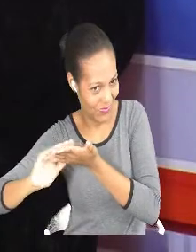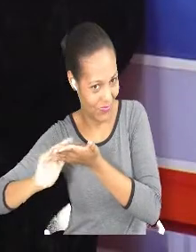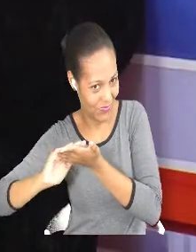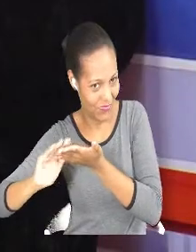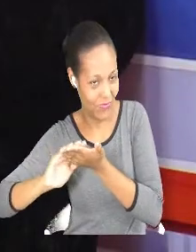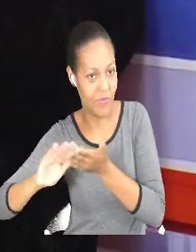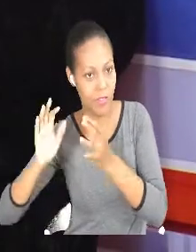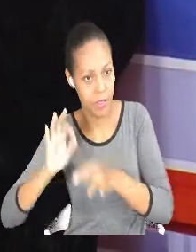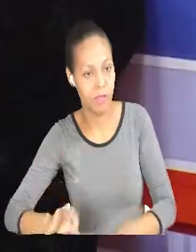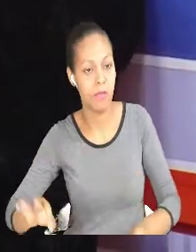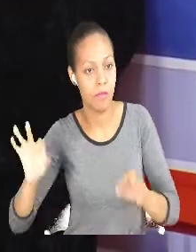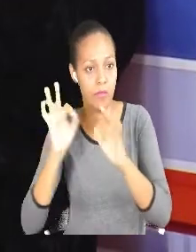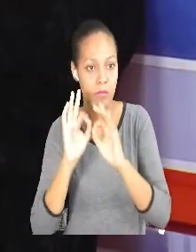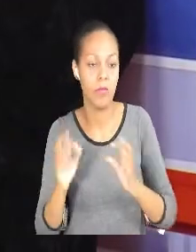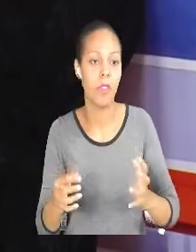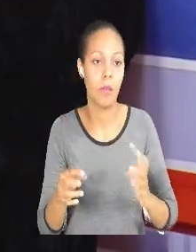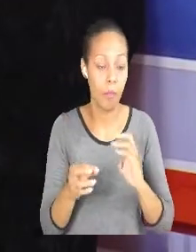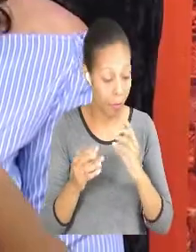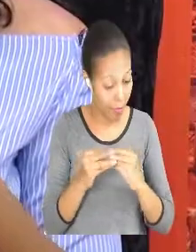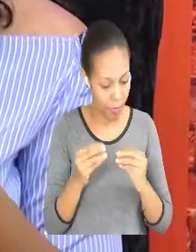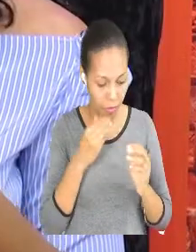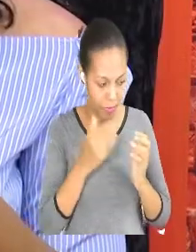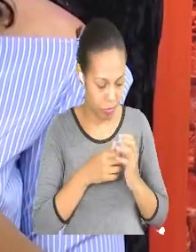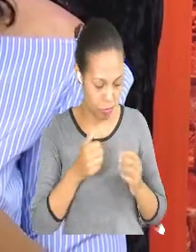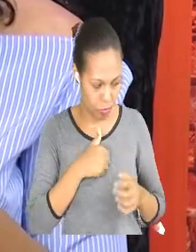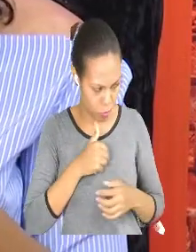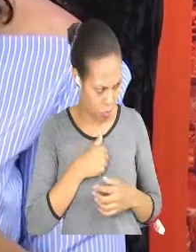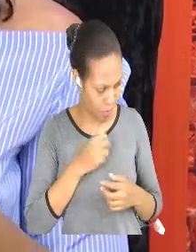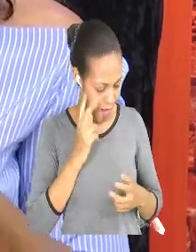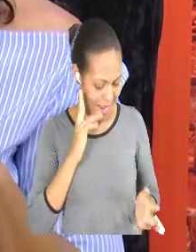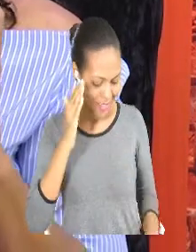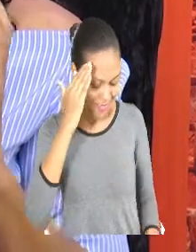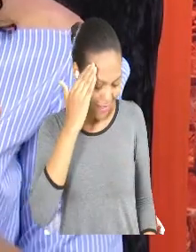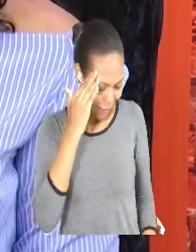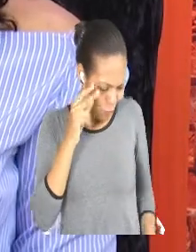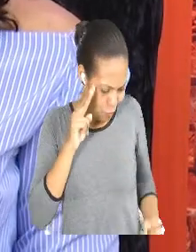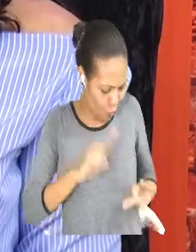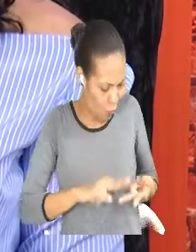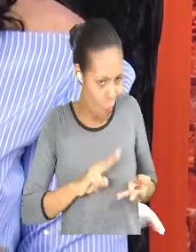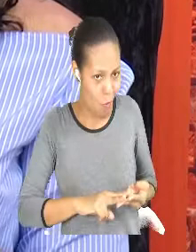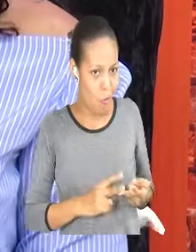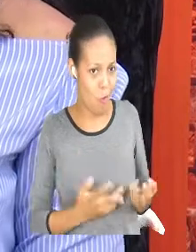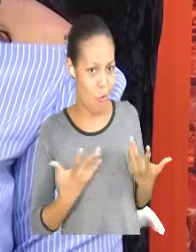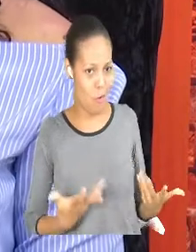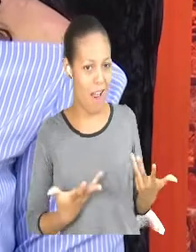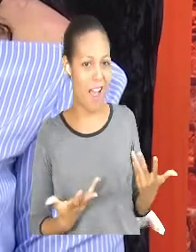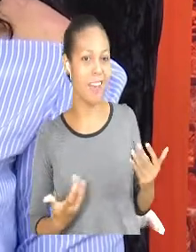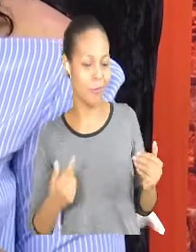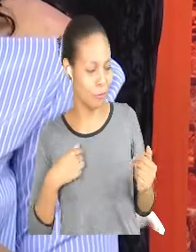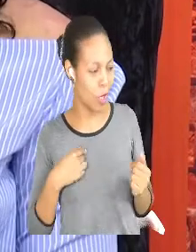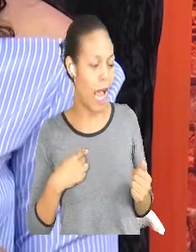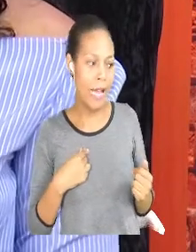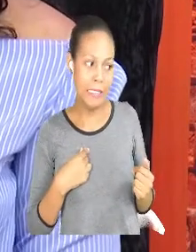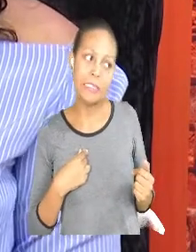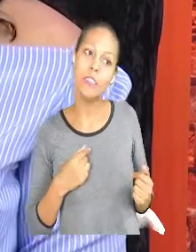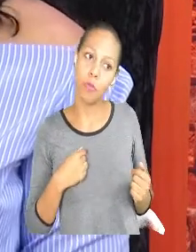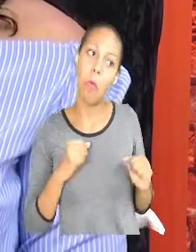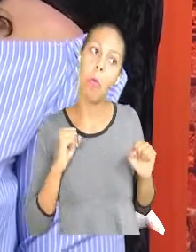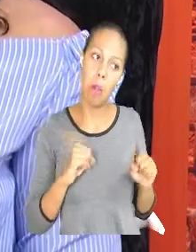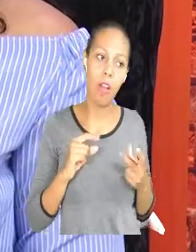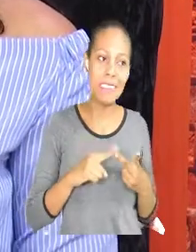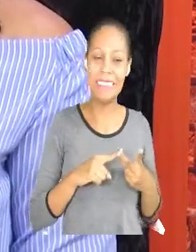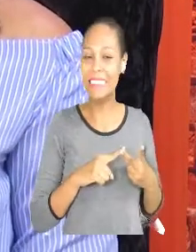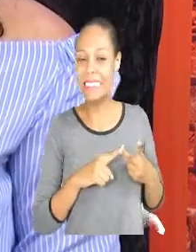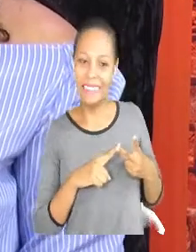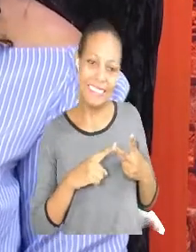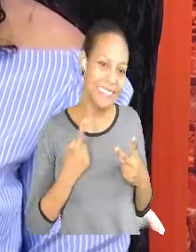Y sobre todo conocerse a sí mismo. Cuando nosotros nos conocemos a nosotros mismos, sabemos cuáles son nuestras fortalezas y nuestras debilidades y cómo podemos mejorarlas para